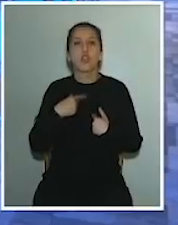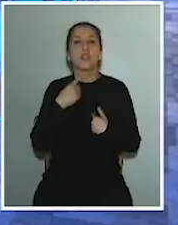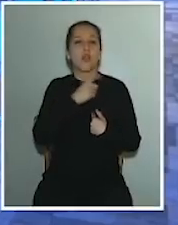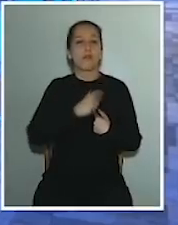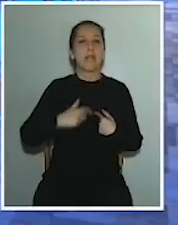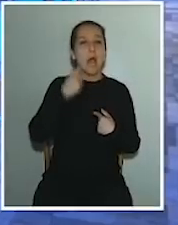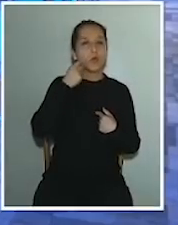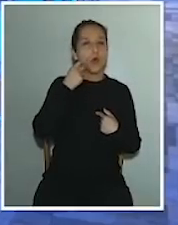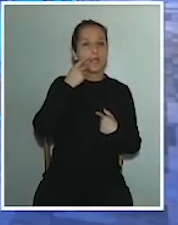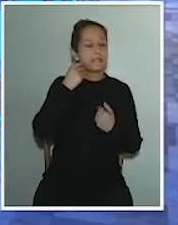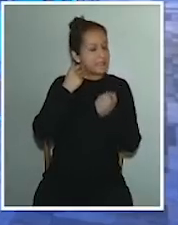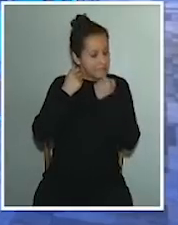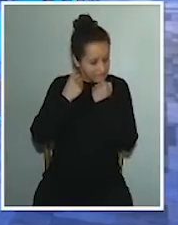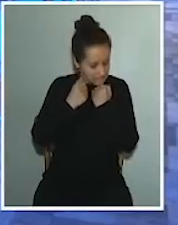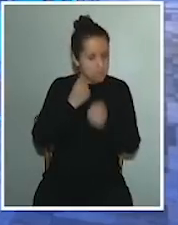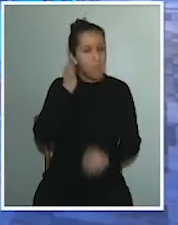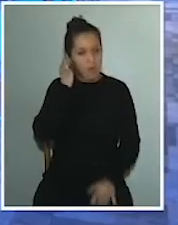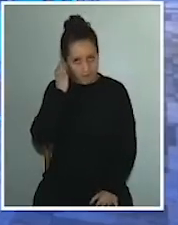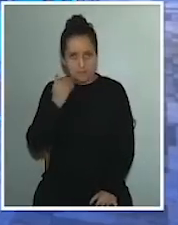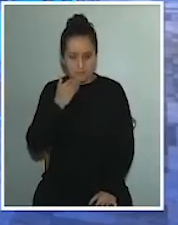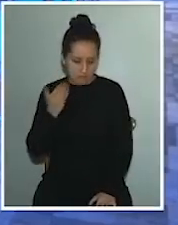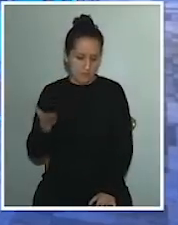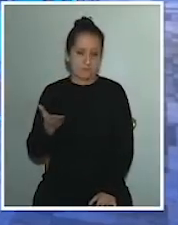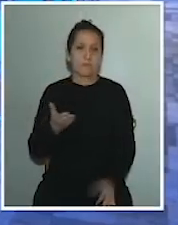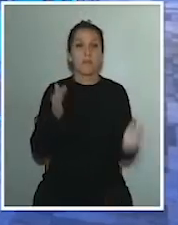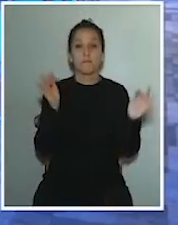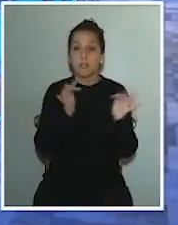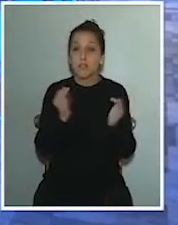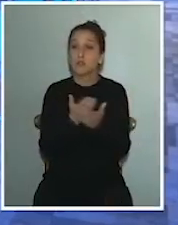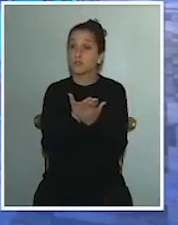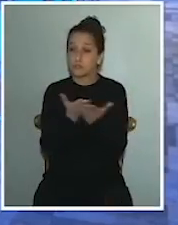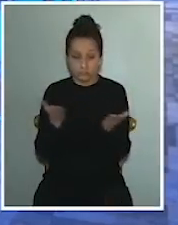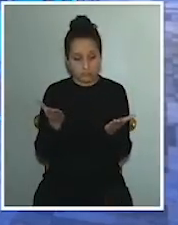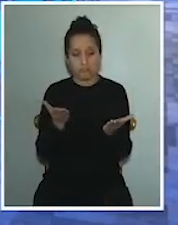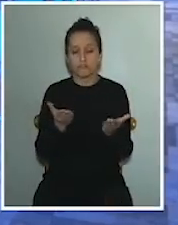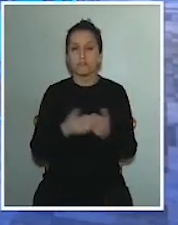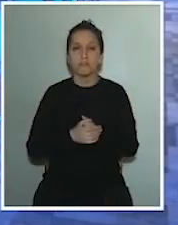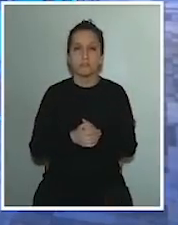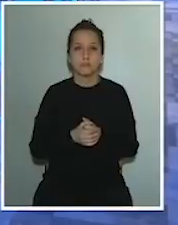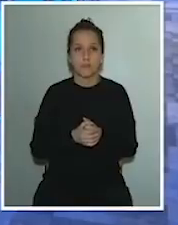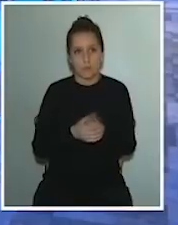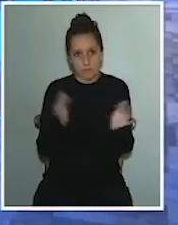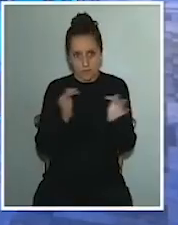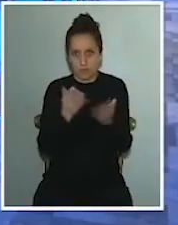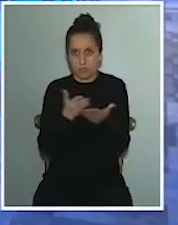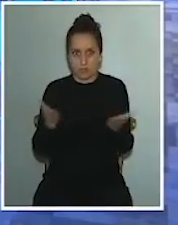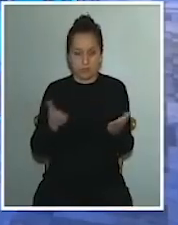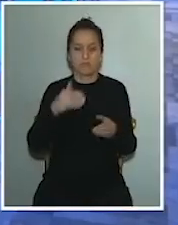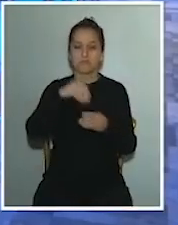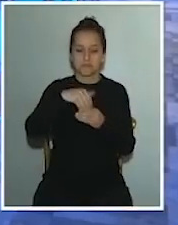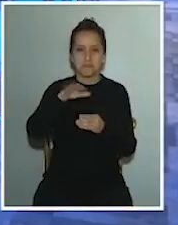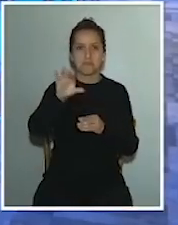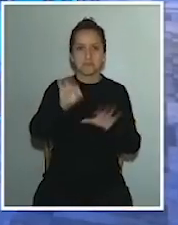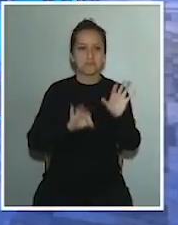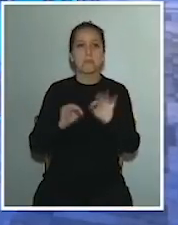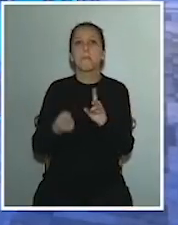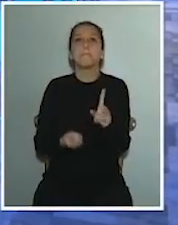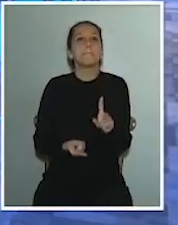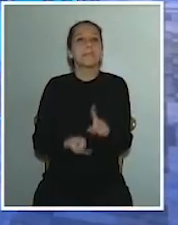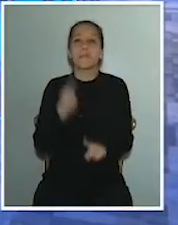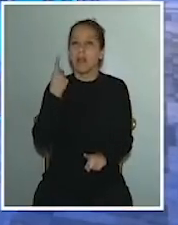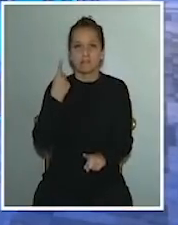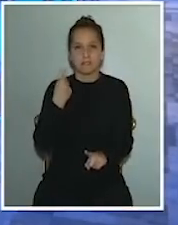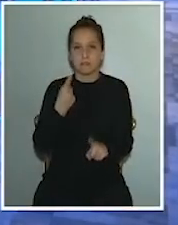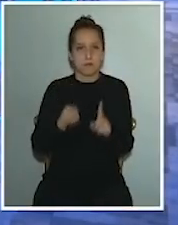sí Y también les doy mi felicitaciones a cada uno y cada una de ustedes por haber sido electos en esta primera lección que